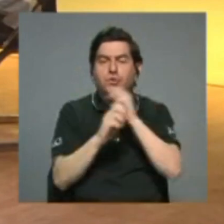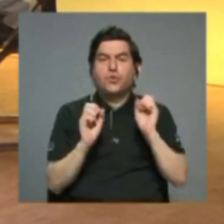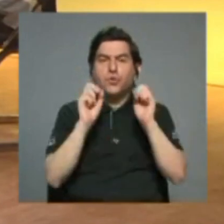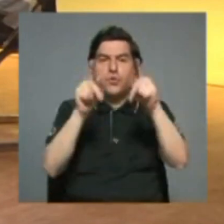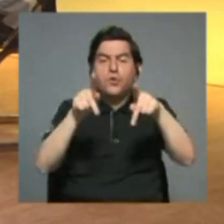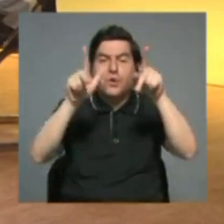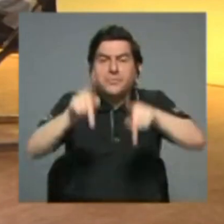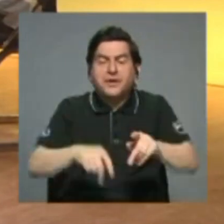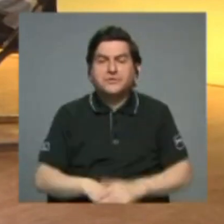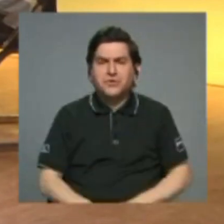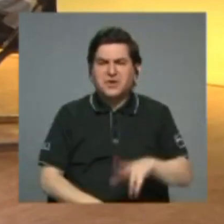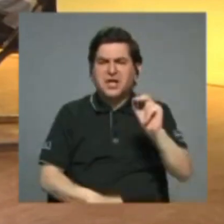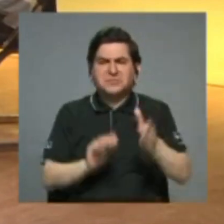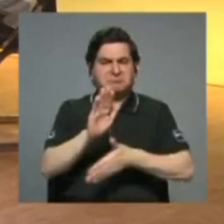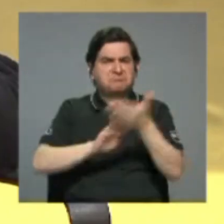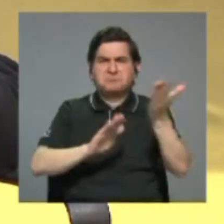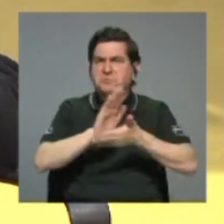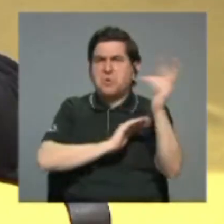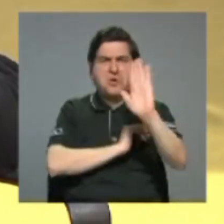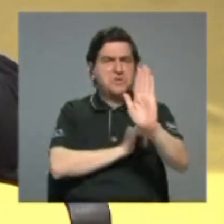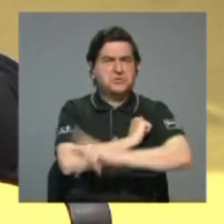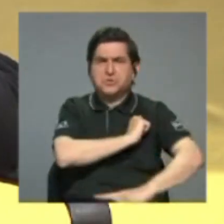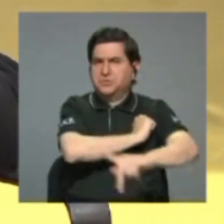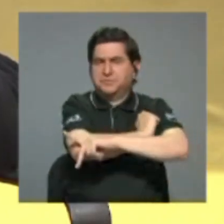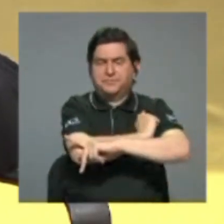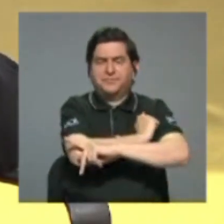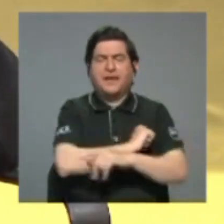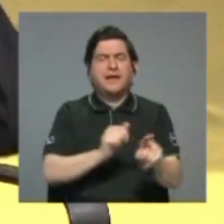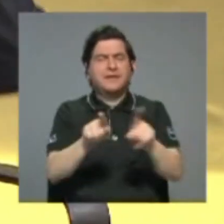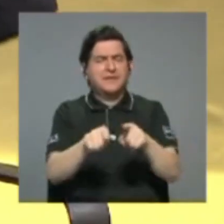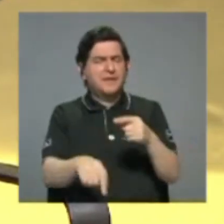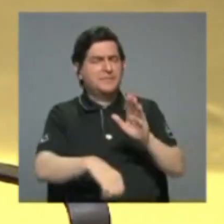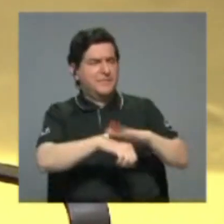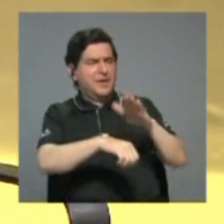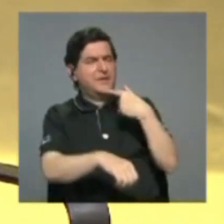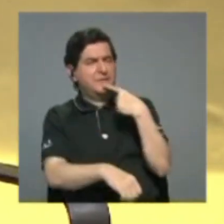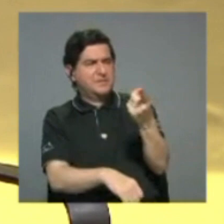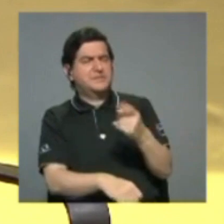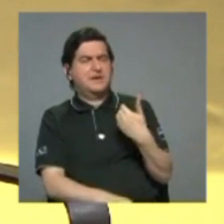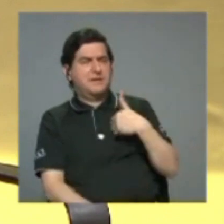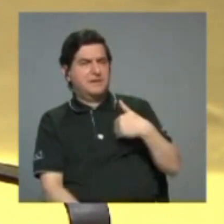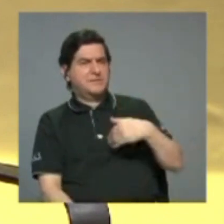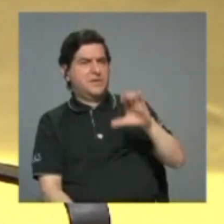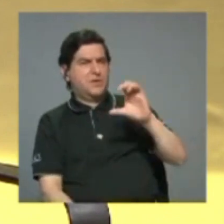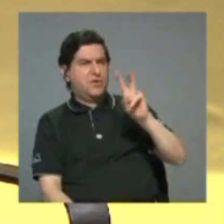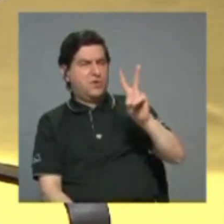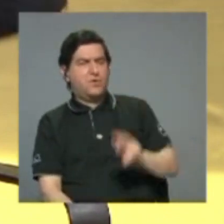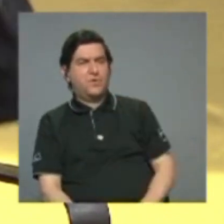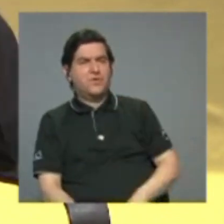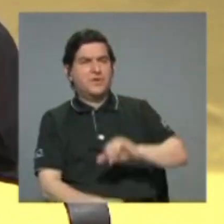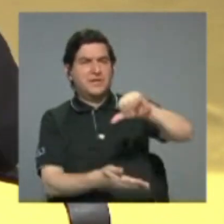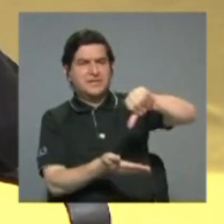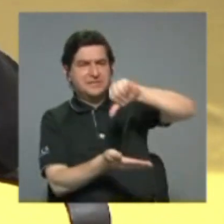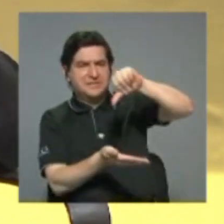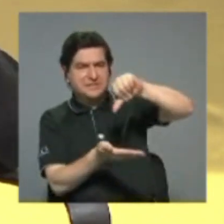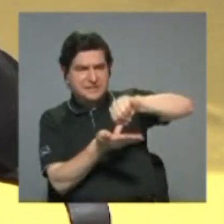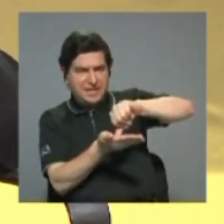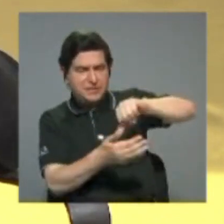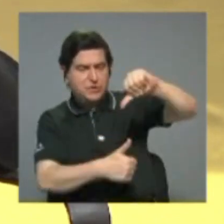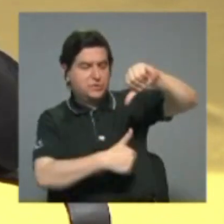gente no saldría de sus países. Déjeme decirle además, don Carlos, que el Centro Centroamericano de